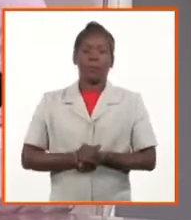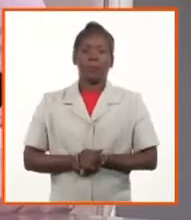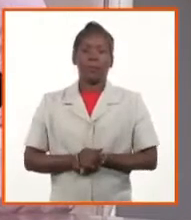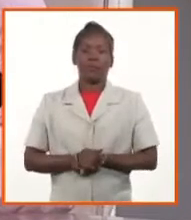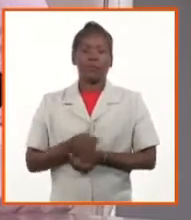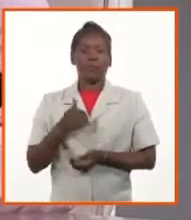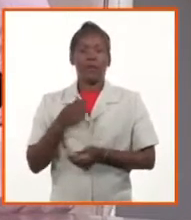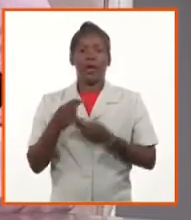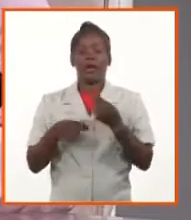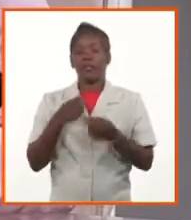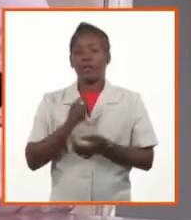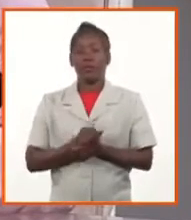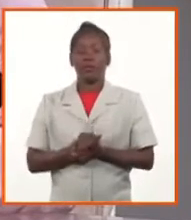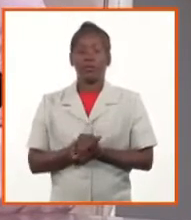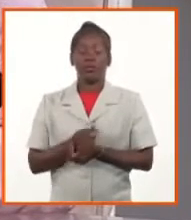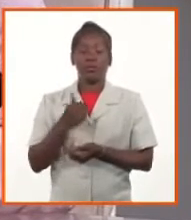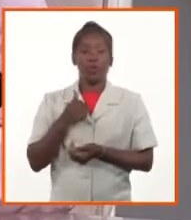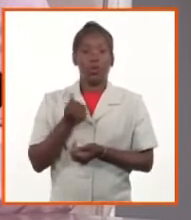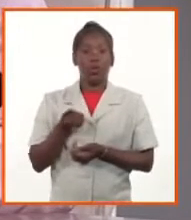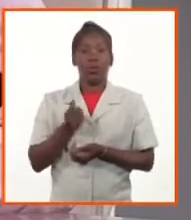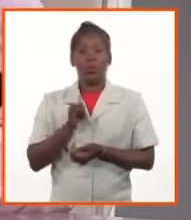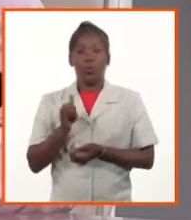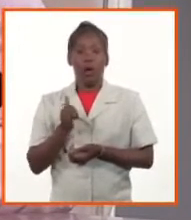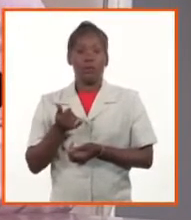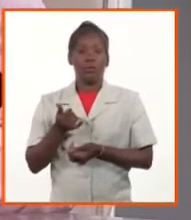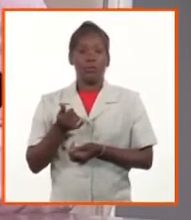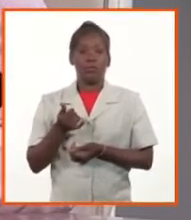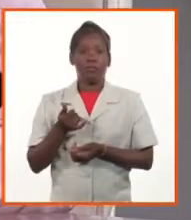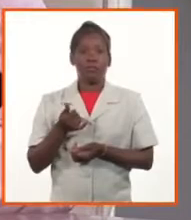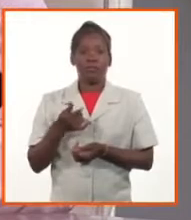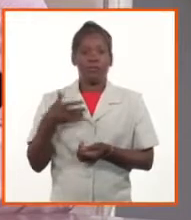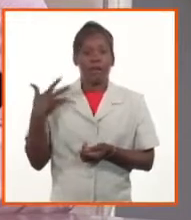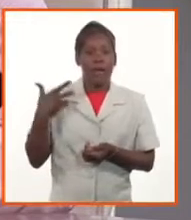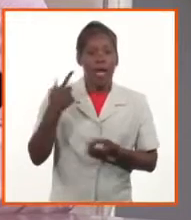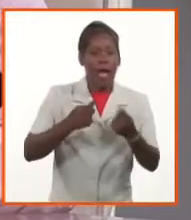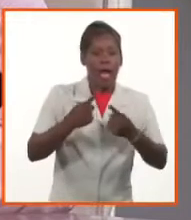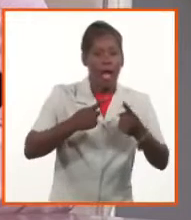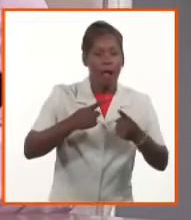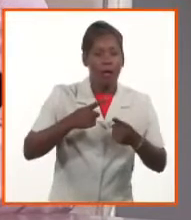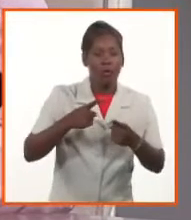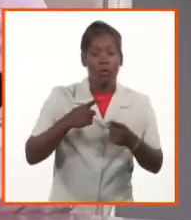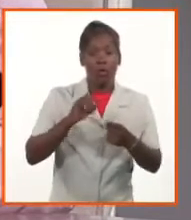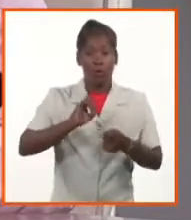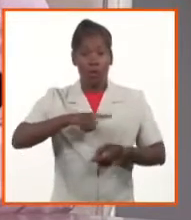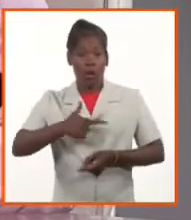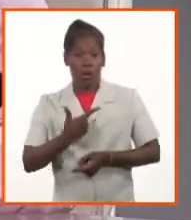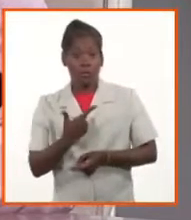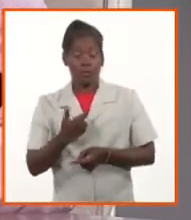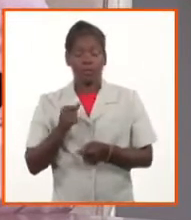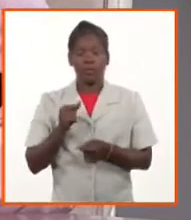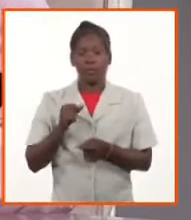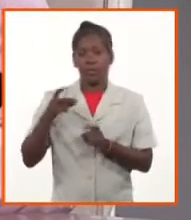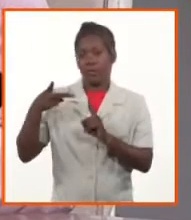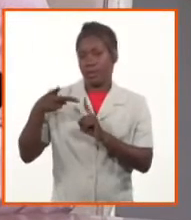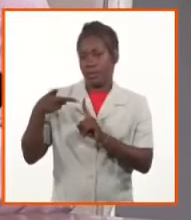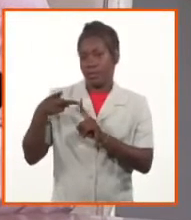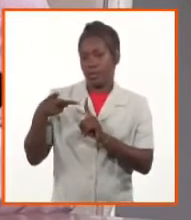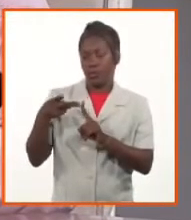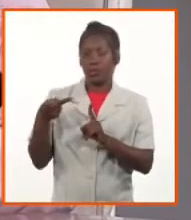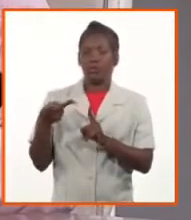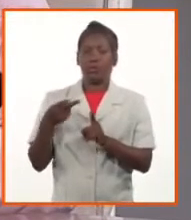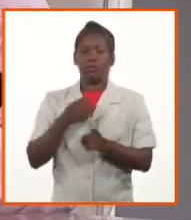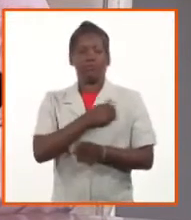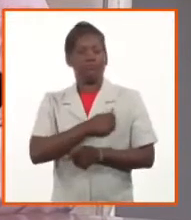Hago crítica de arte, hago poesía, pero una cosa, un lenguaje no está desligado del otro, ¿no? Siempre sale la lírica por